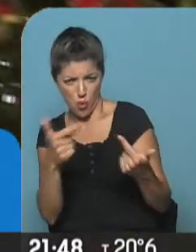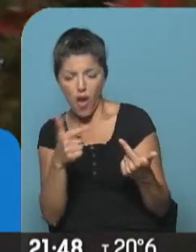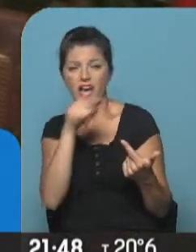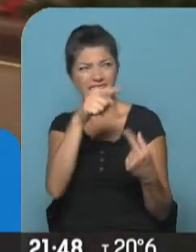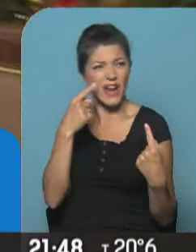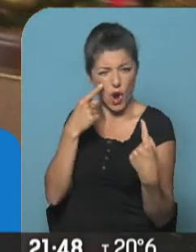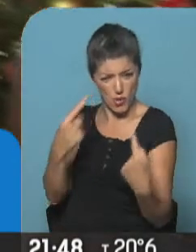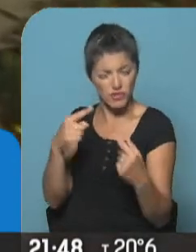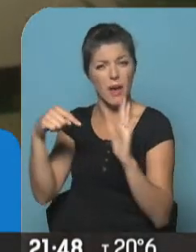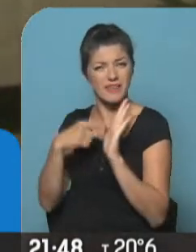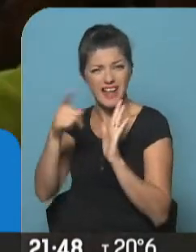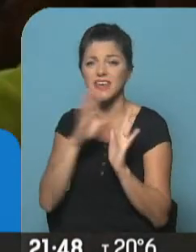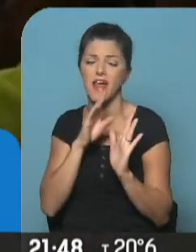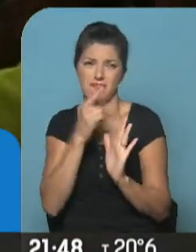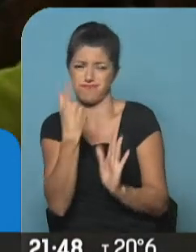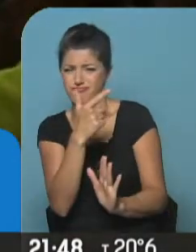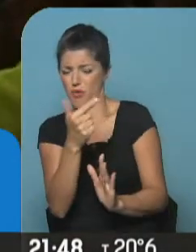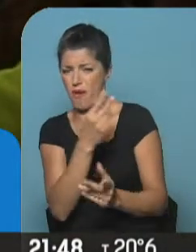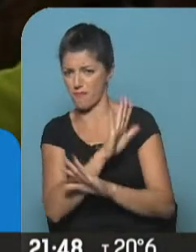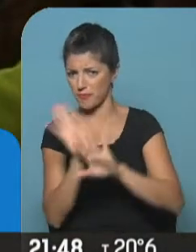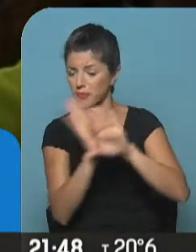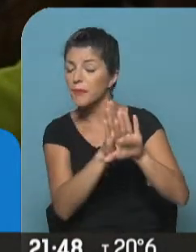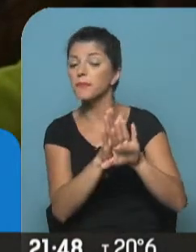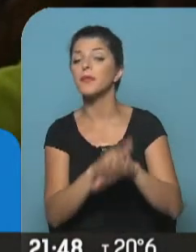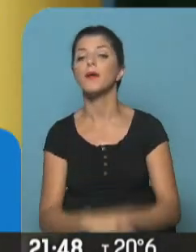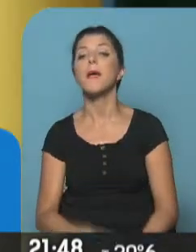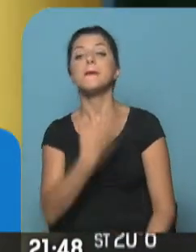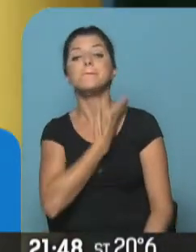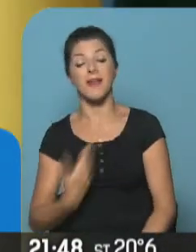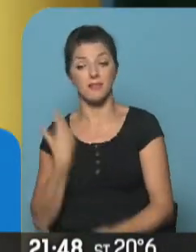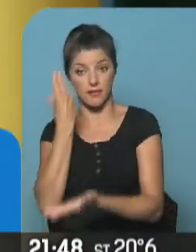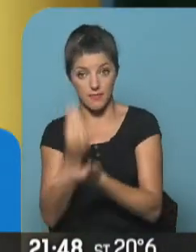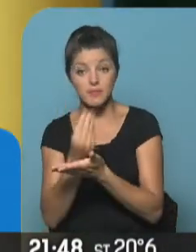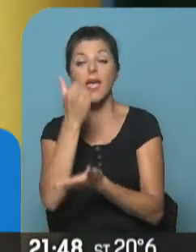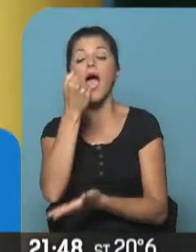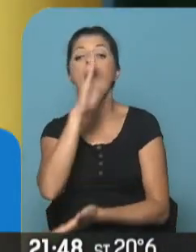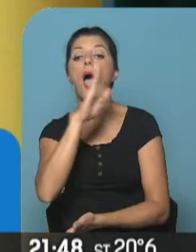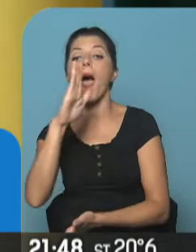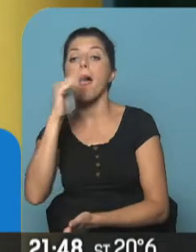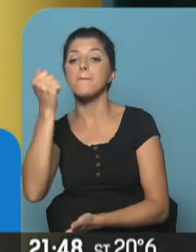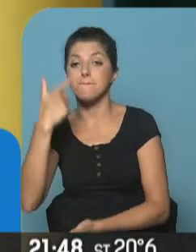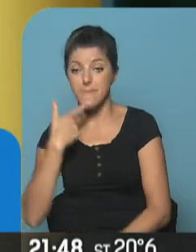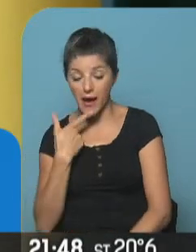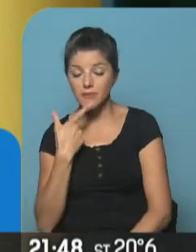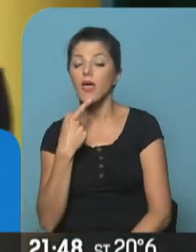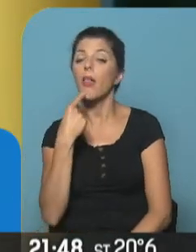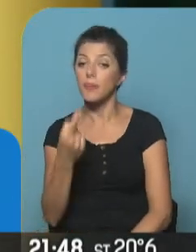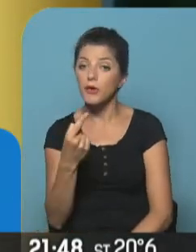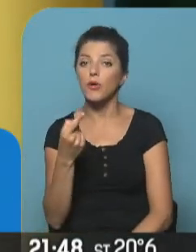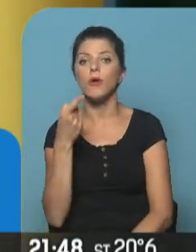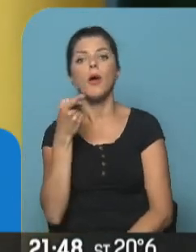como capital de Israel. El presidente de la Autoridad Palestina, Mahmoud Abbas, adelantó que se pedirá ante la ONU